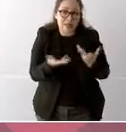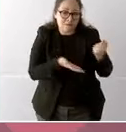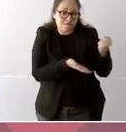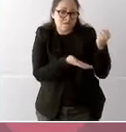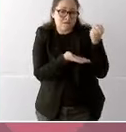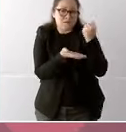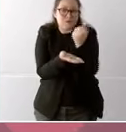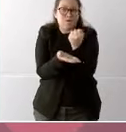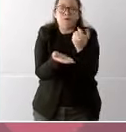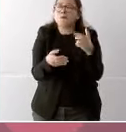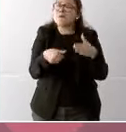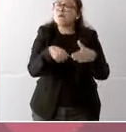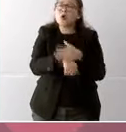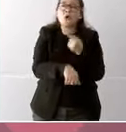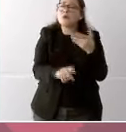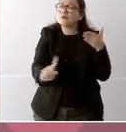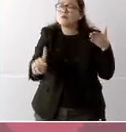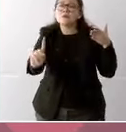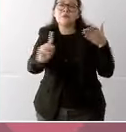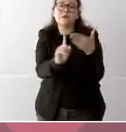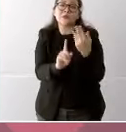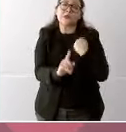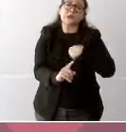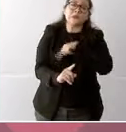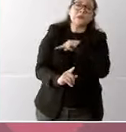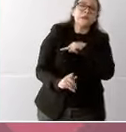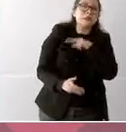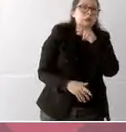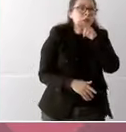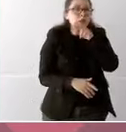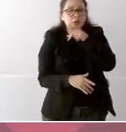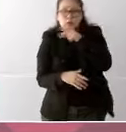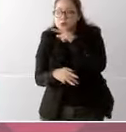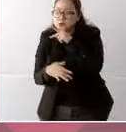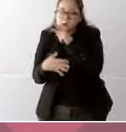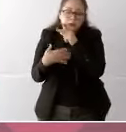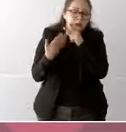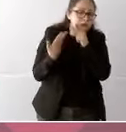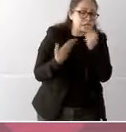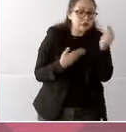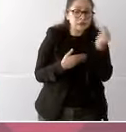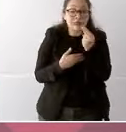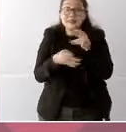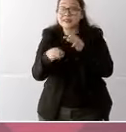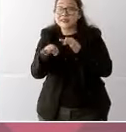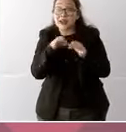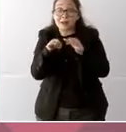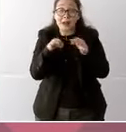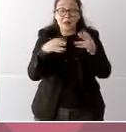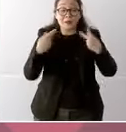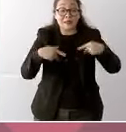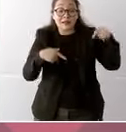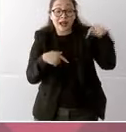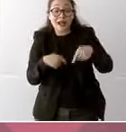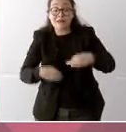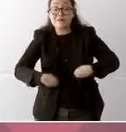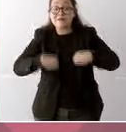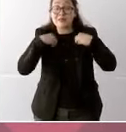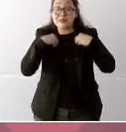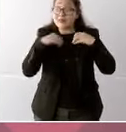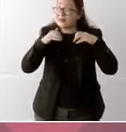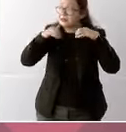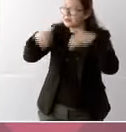porque nos importa mucho que se generen empleos. La industria de